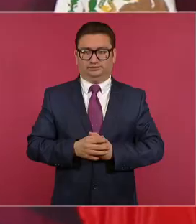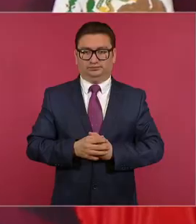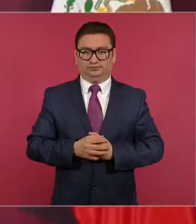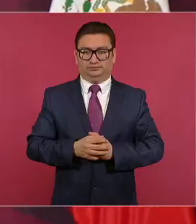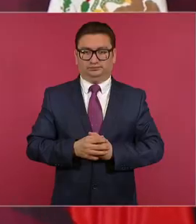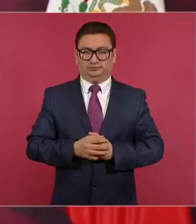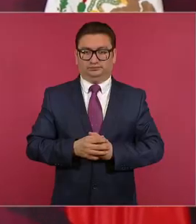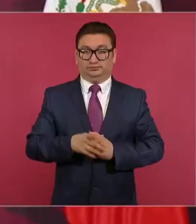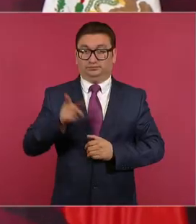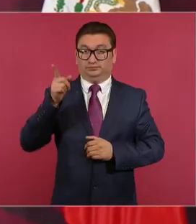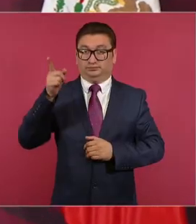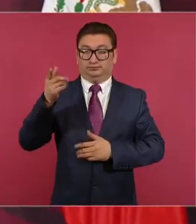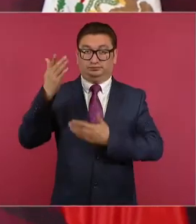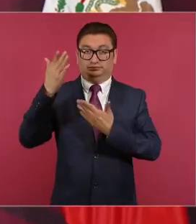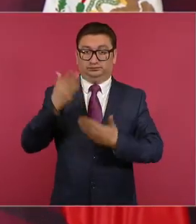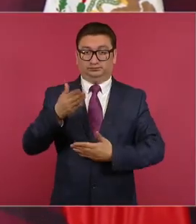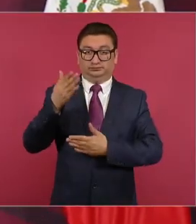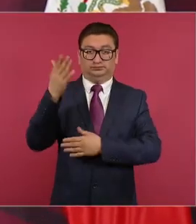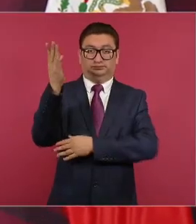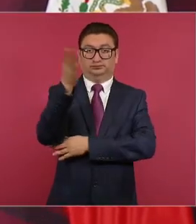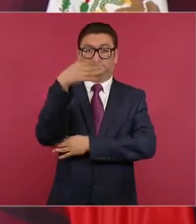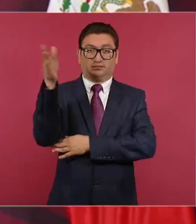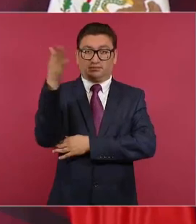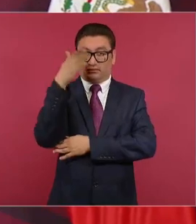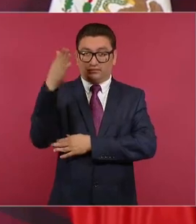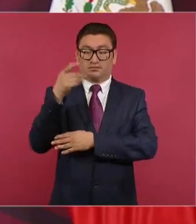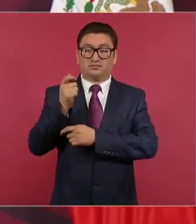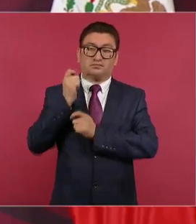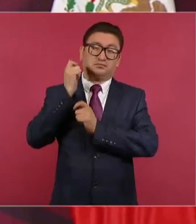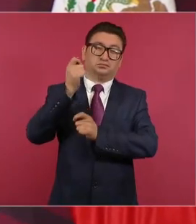llega con la bandera de la no reelección,